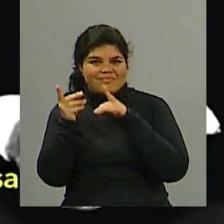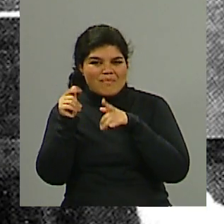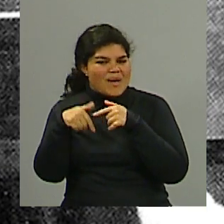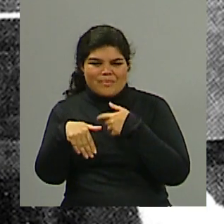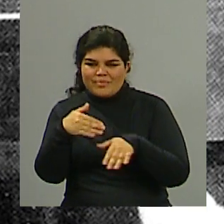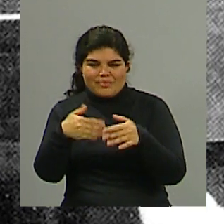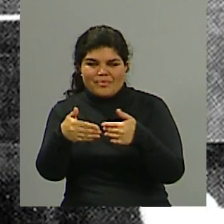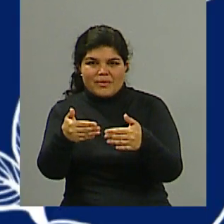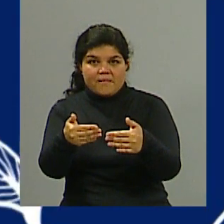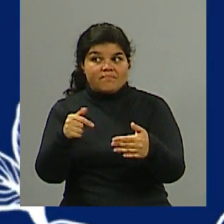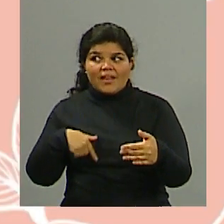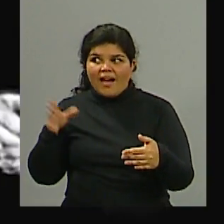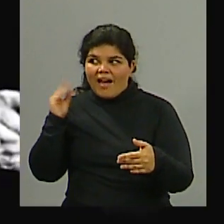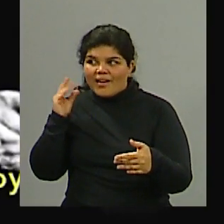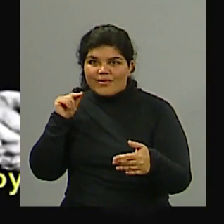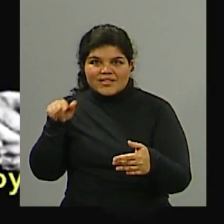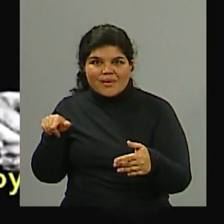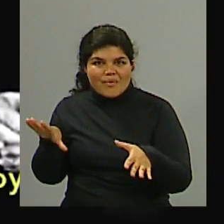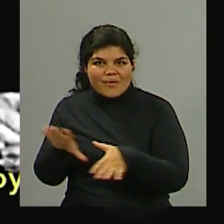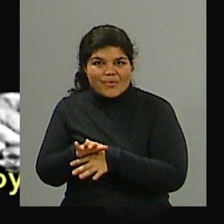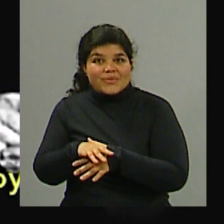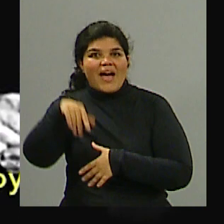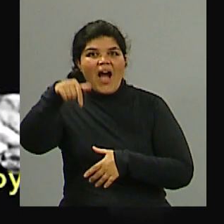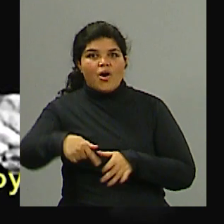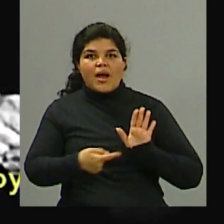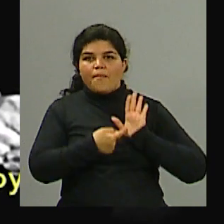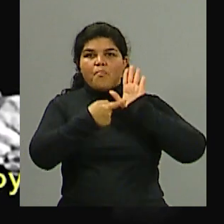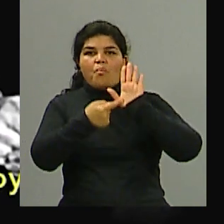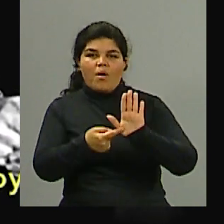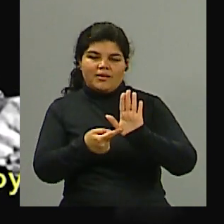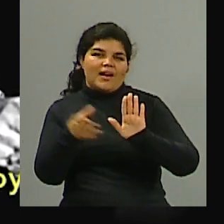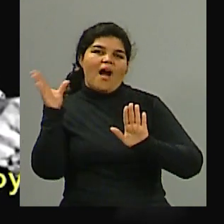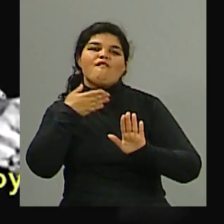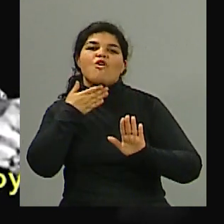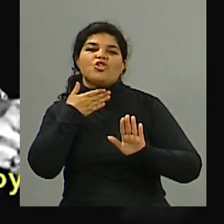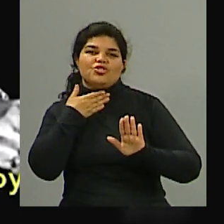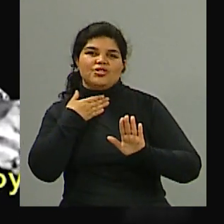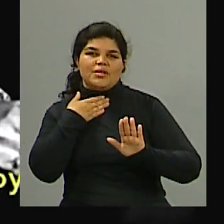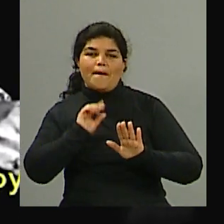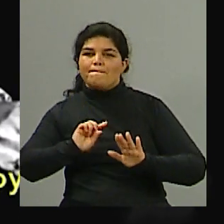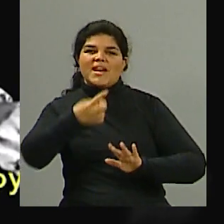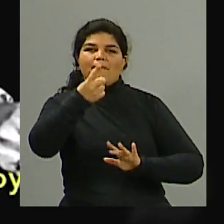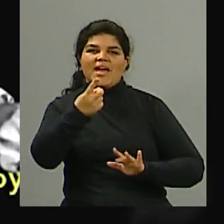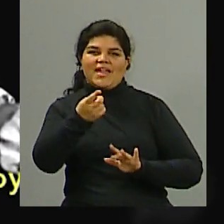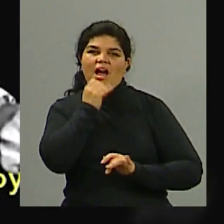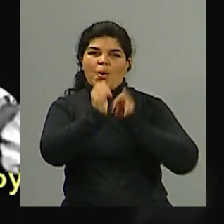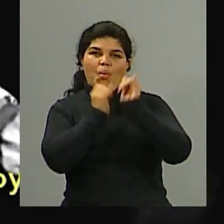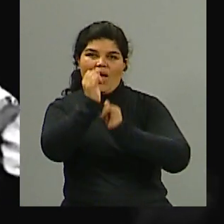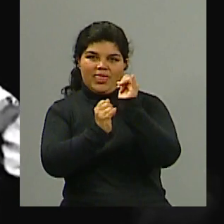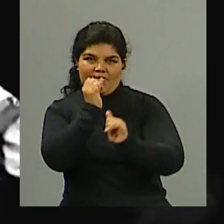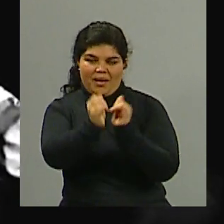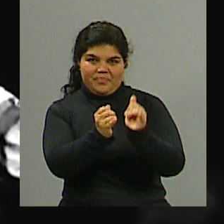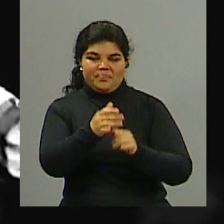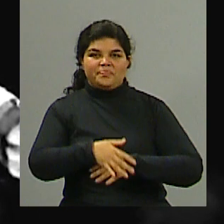Ahí se escucha. Aquí va a ir la primera transmisión de la radio. ¿Querés escucharla? Sí. ¿Sí? Bueno, por favor. Presenta hoy